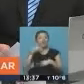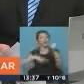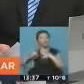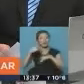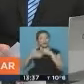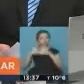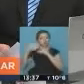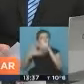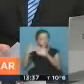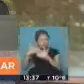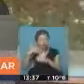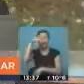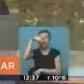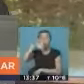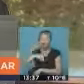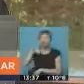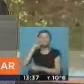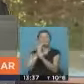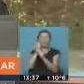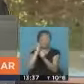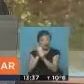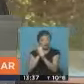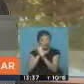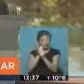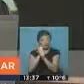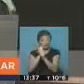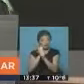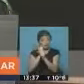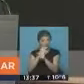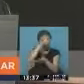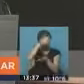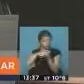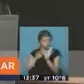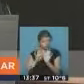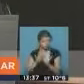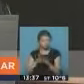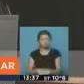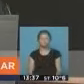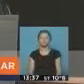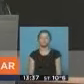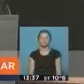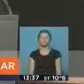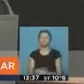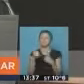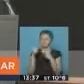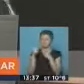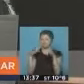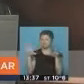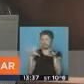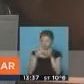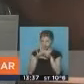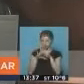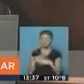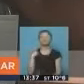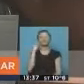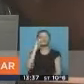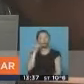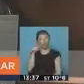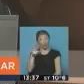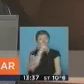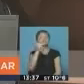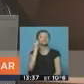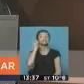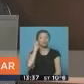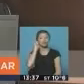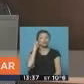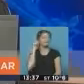trámite informa que actualmente es trabajador de relación de dependencia perfecto si como Juan a Juan le decimos ya tiene 66 años